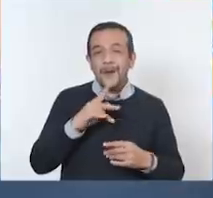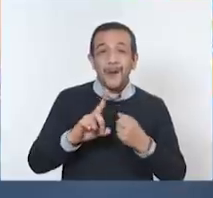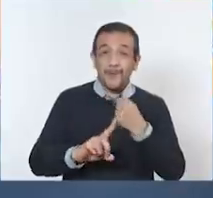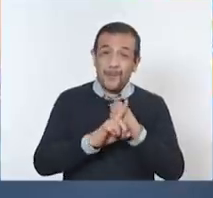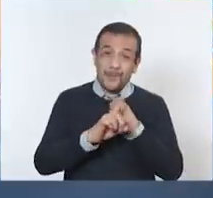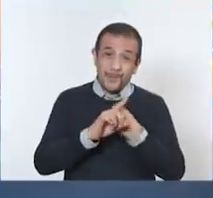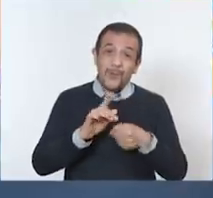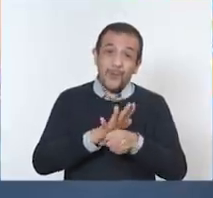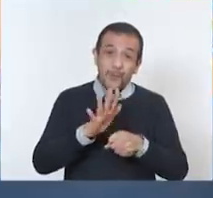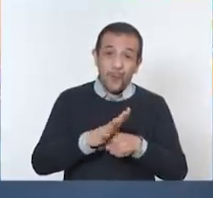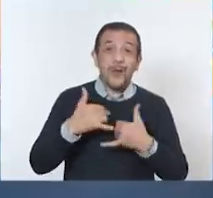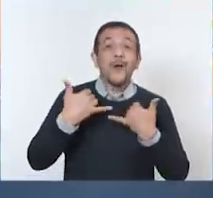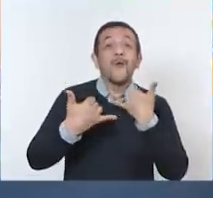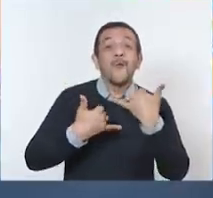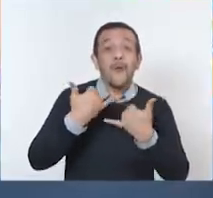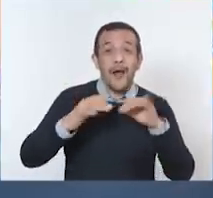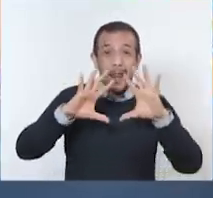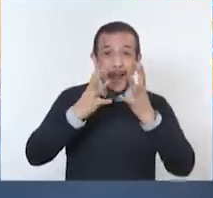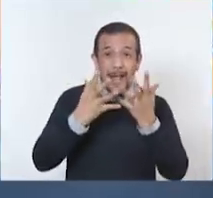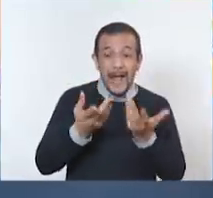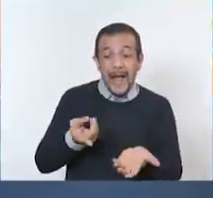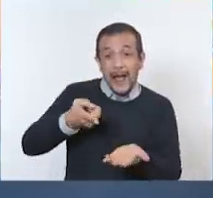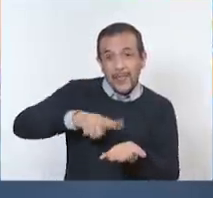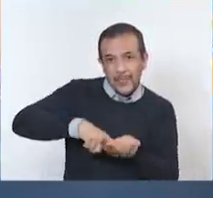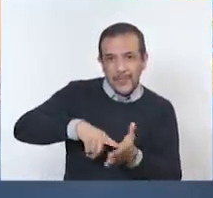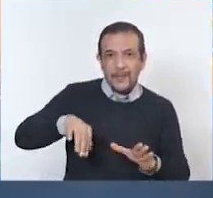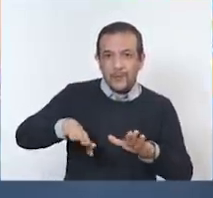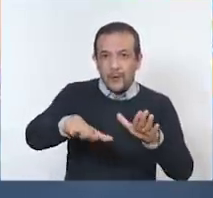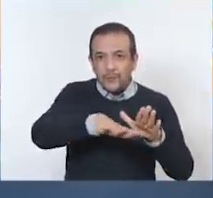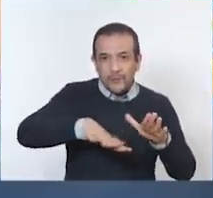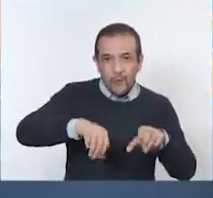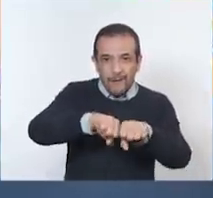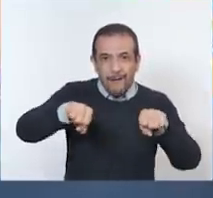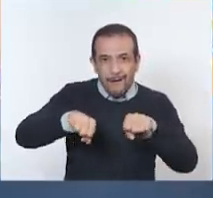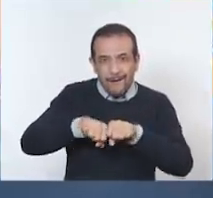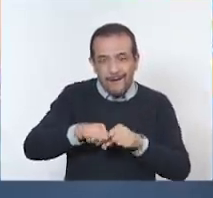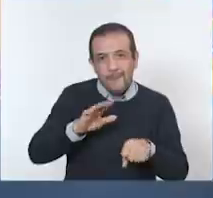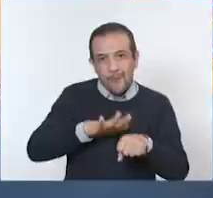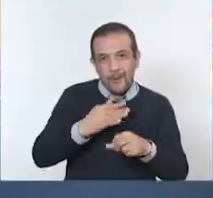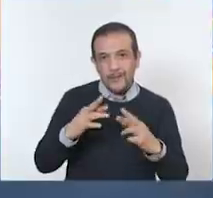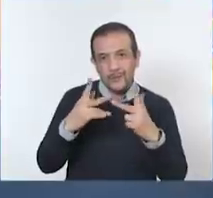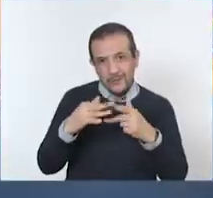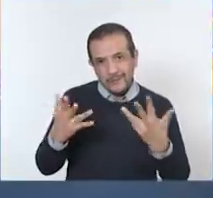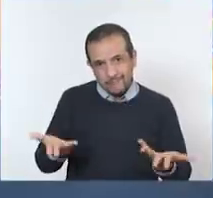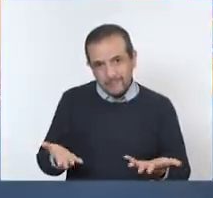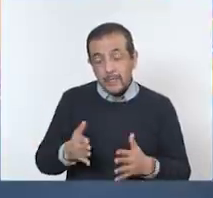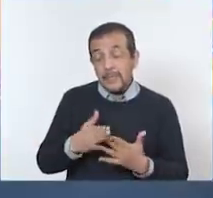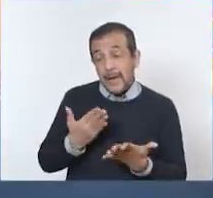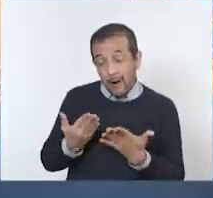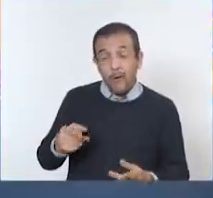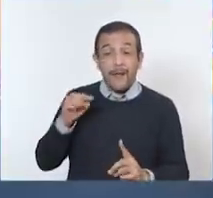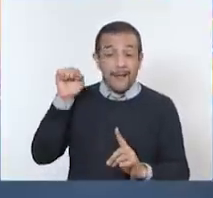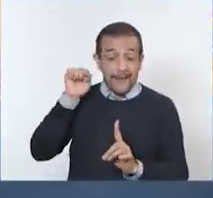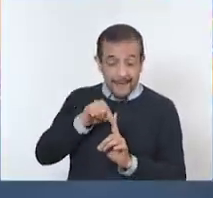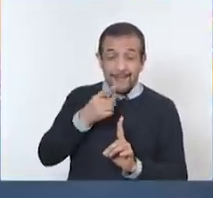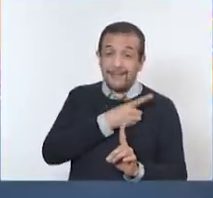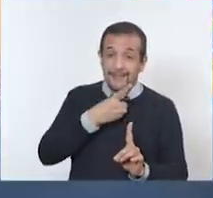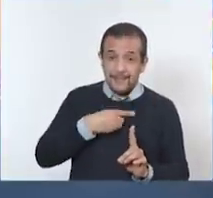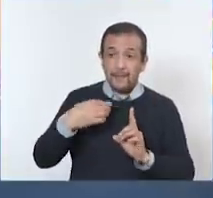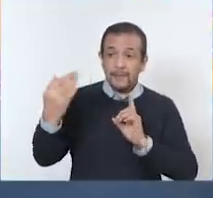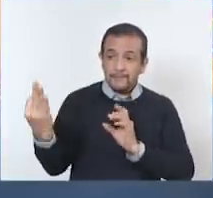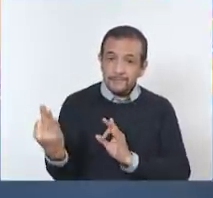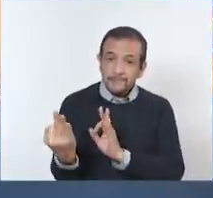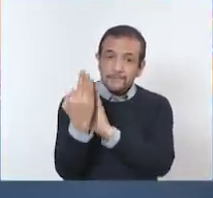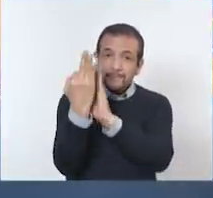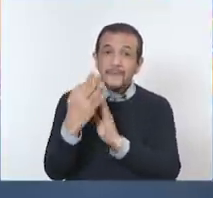esa fue la consecuencia de jugar a la pelota en la sala. Y ahora tienen que decírselo a su tío. Pues sí, y